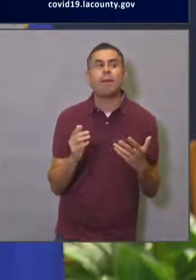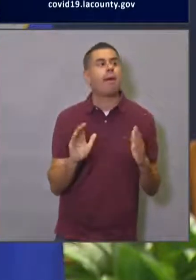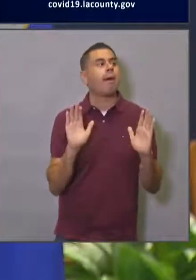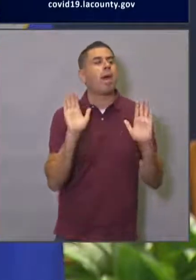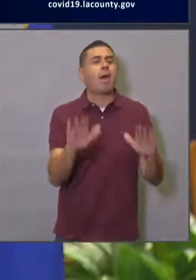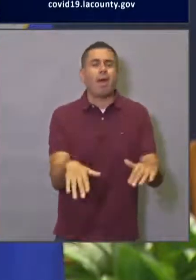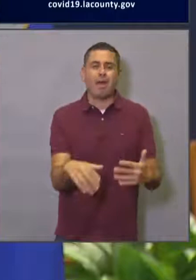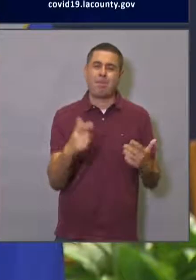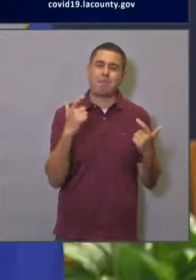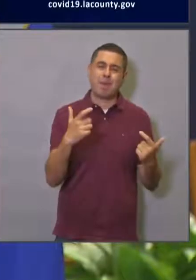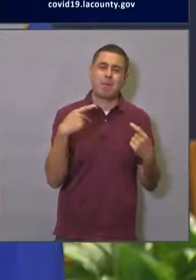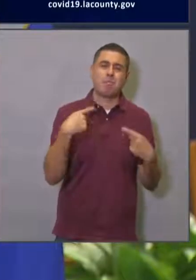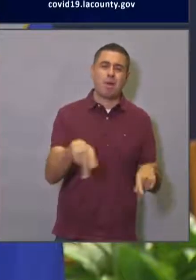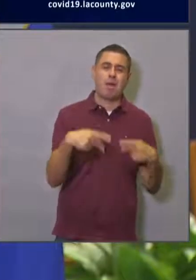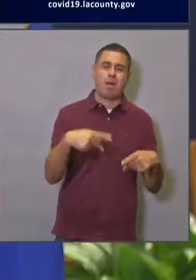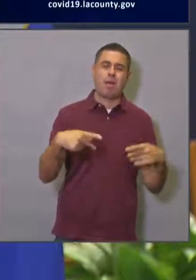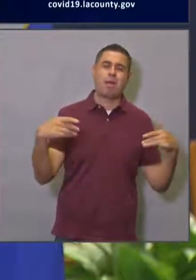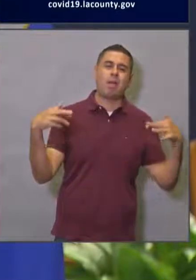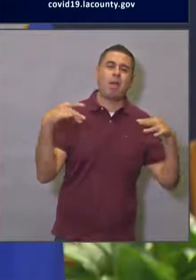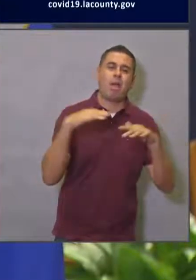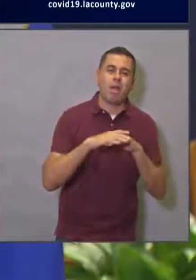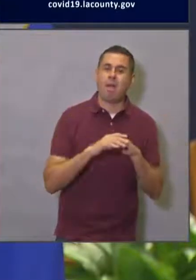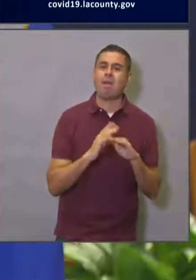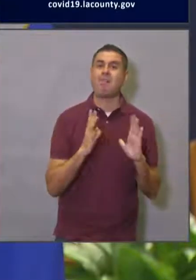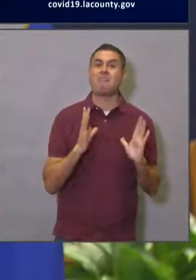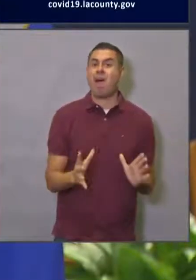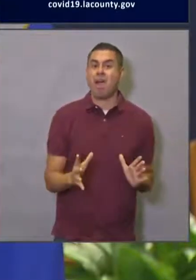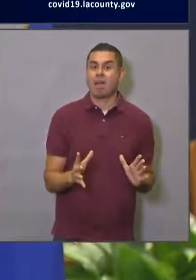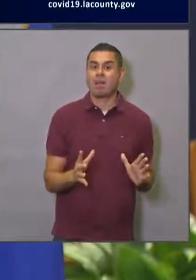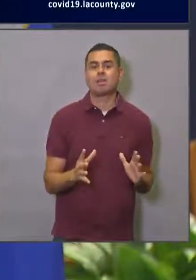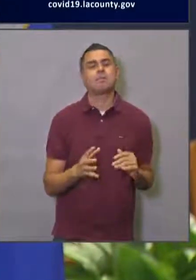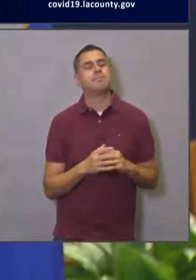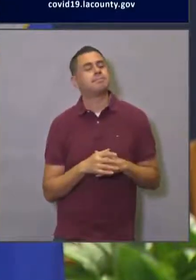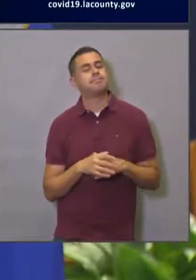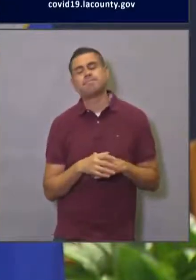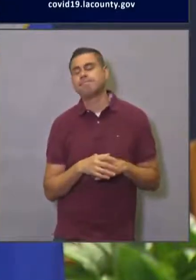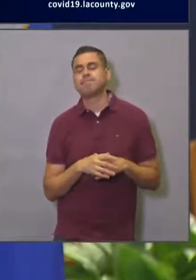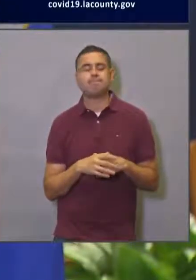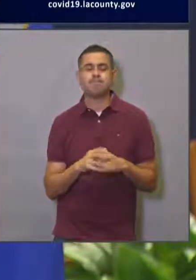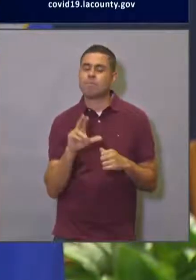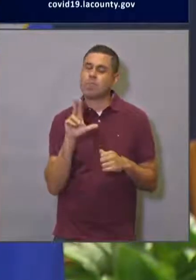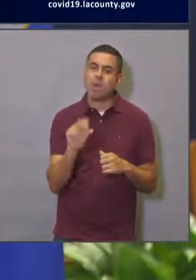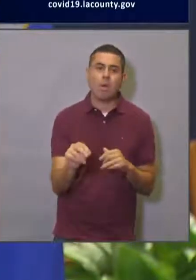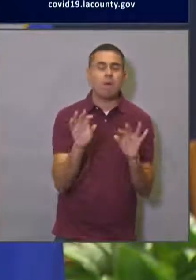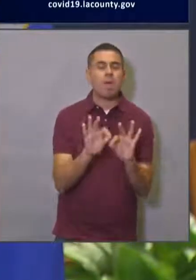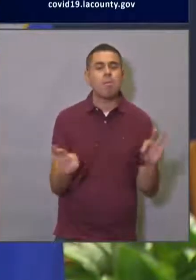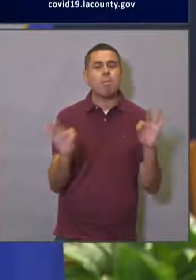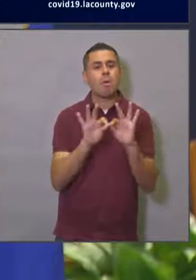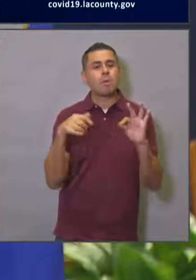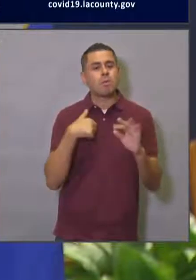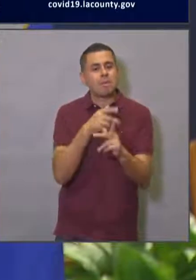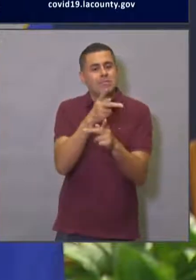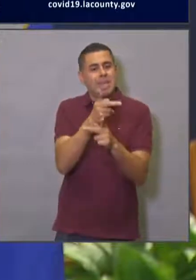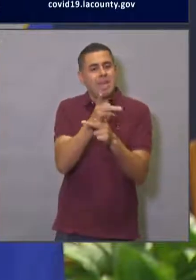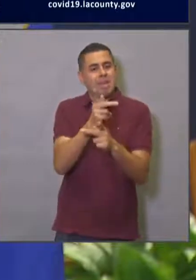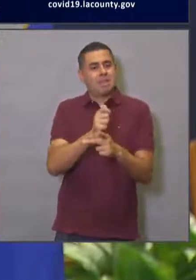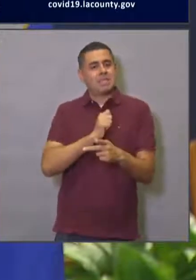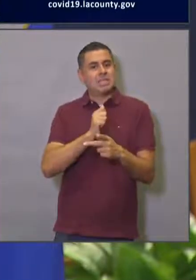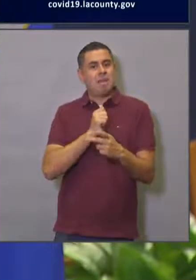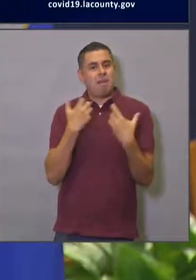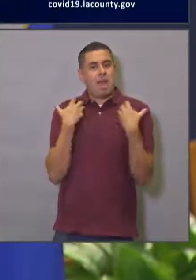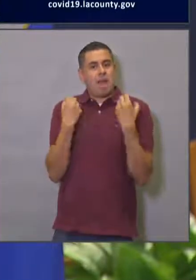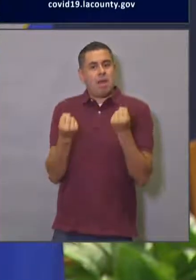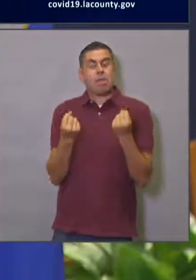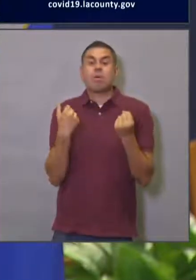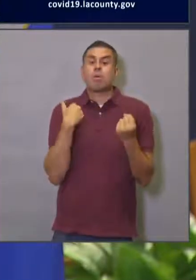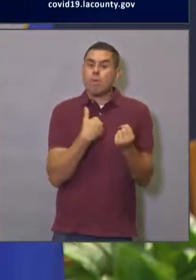cuidadoso. Por ello, ahora más que nunca es muy importante seguir siendo cautelosos. Todos queremos